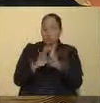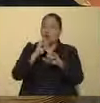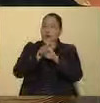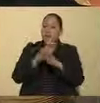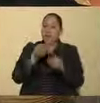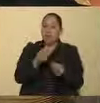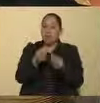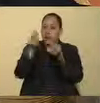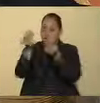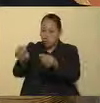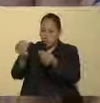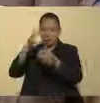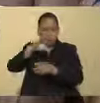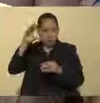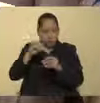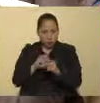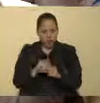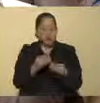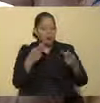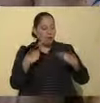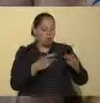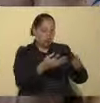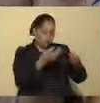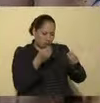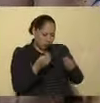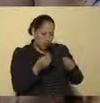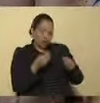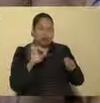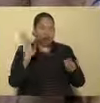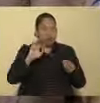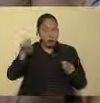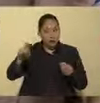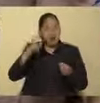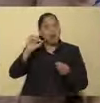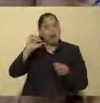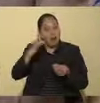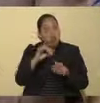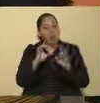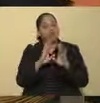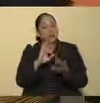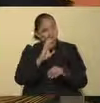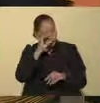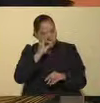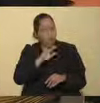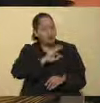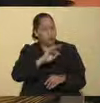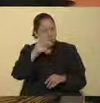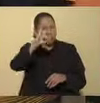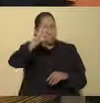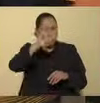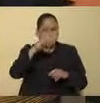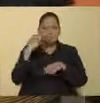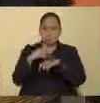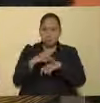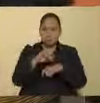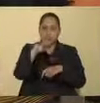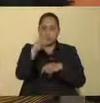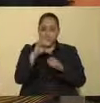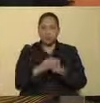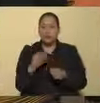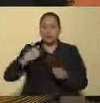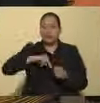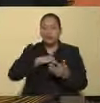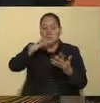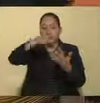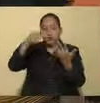donde le digamos al paciente qué es lo que puede suceder, cuáles pueden ser las complicaciones también, y darle la perspectiva precisa,